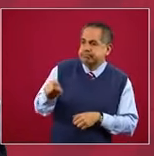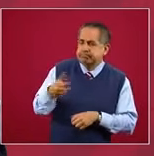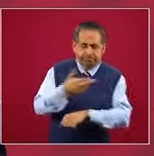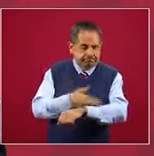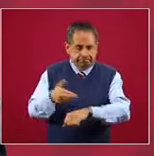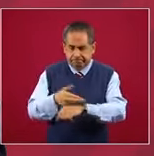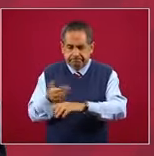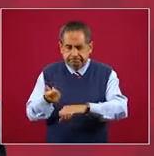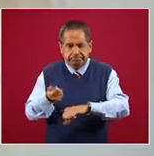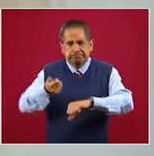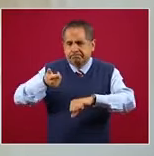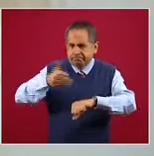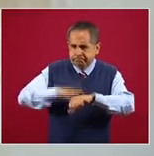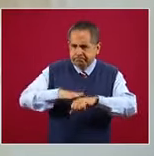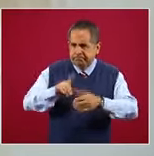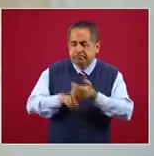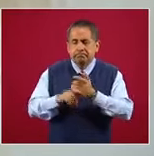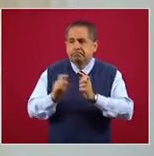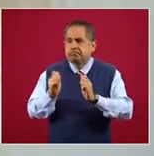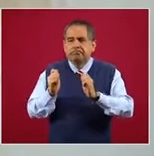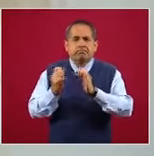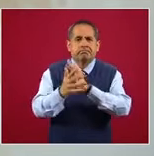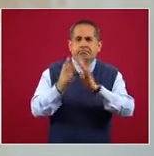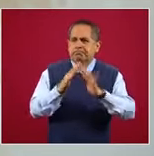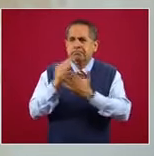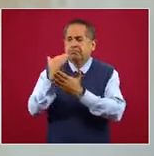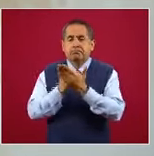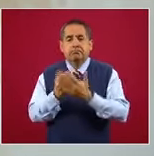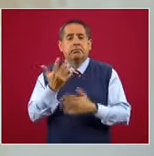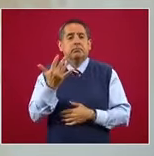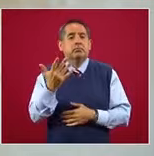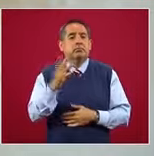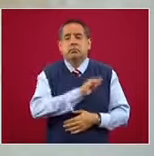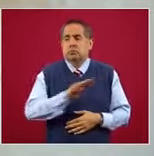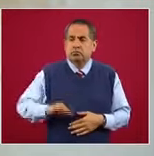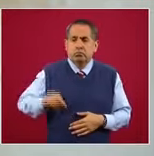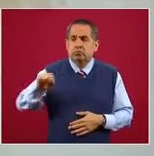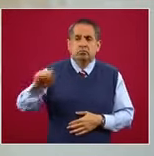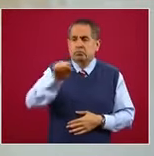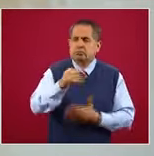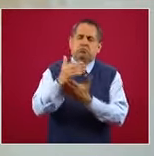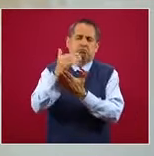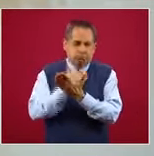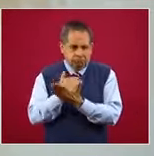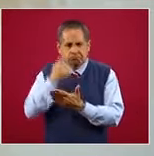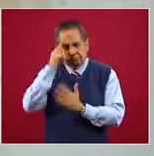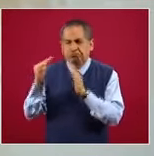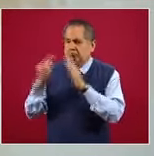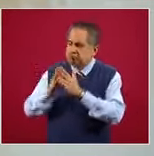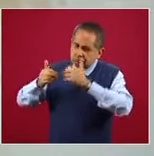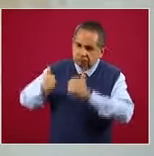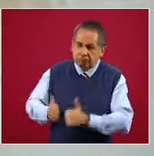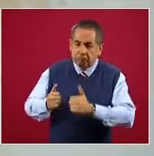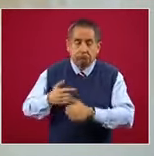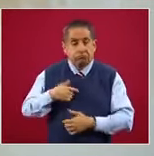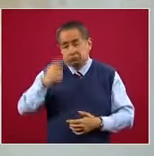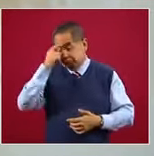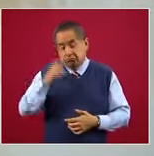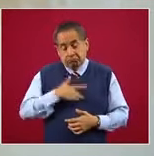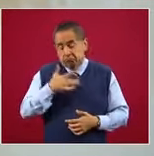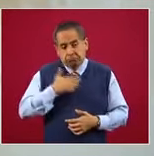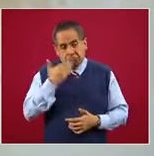permitan reducir la movilidad en casi 50 municipios del estado. Y celebro esta decisión, me parece que es un